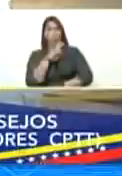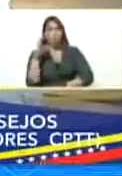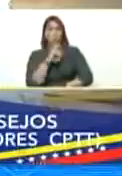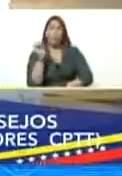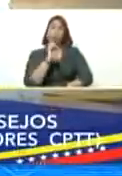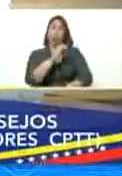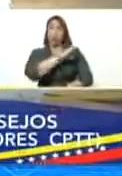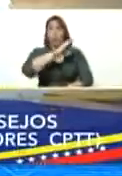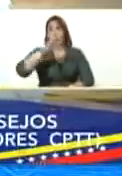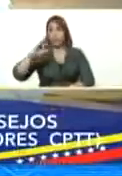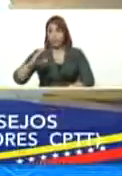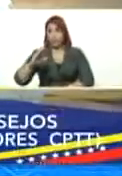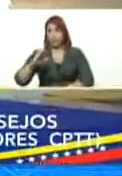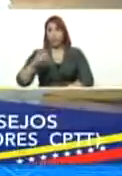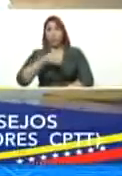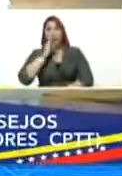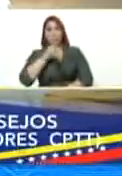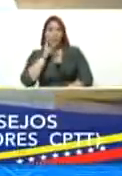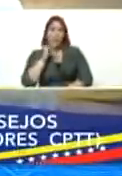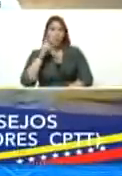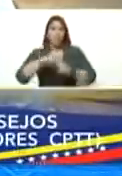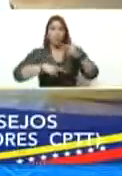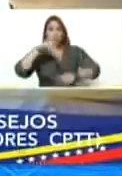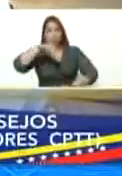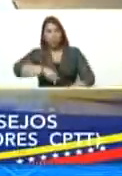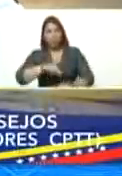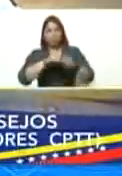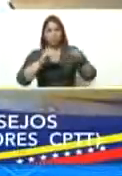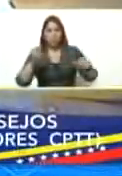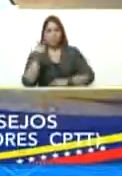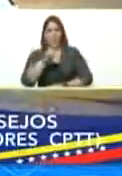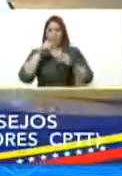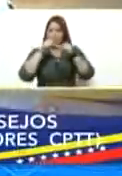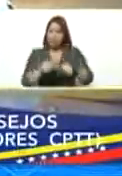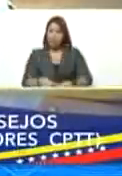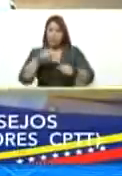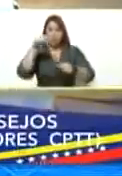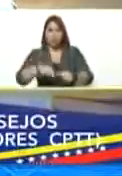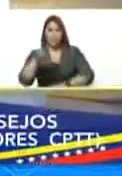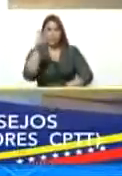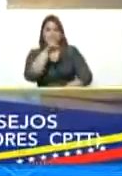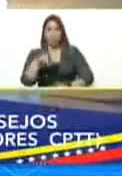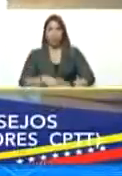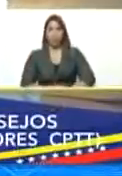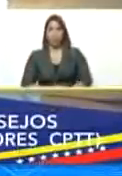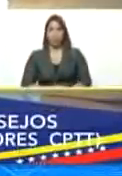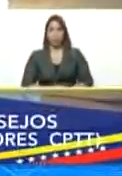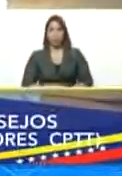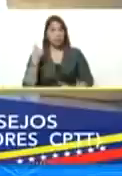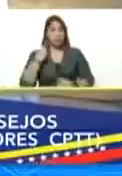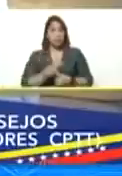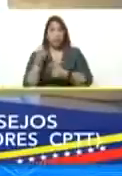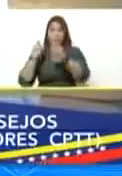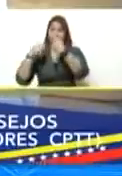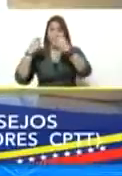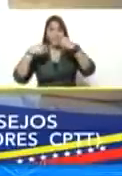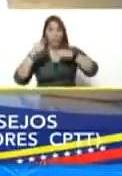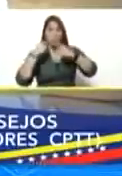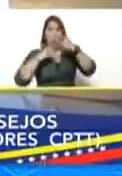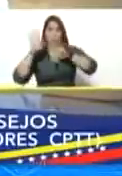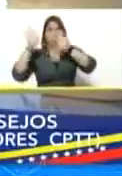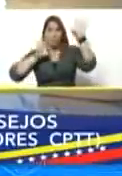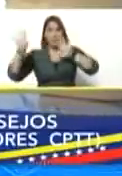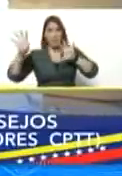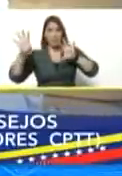Caribe. Y el café que se produce en tierra venezolana se quede en tierra venezolana. Y el que haya que exportar se haga de manera